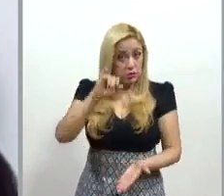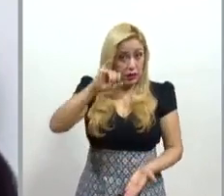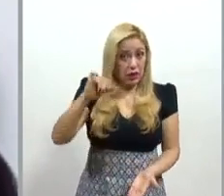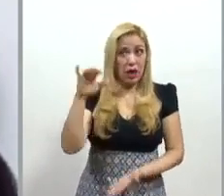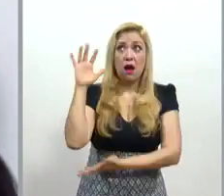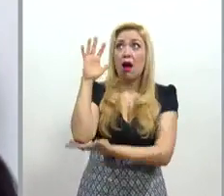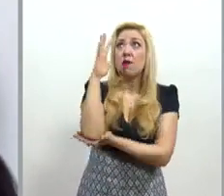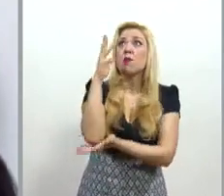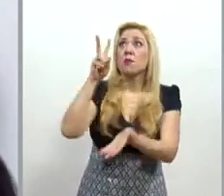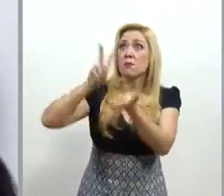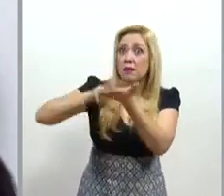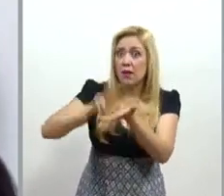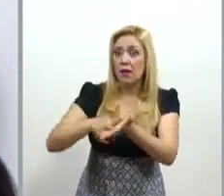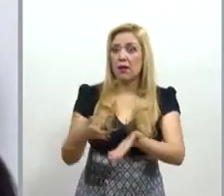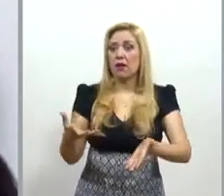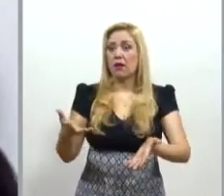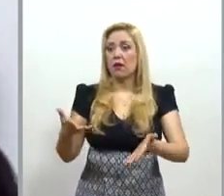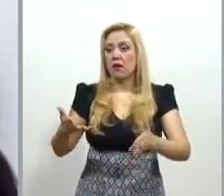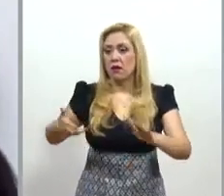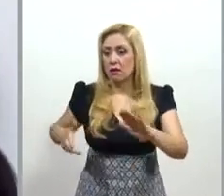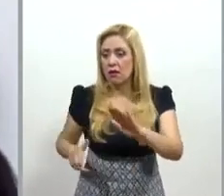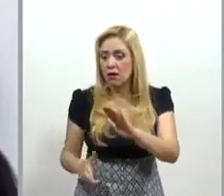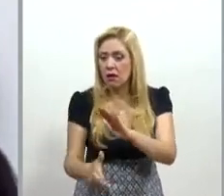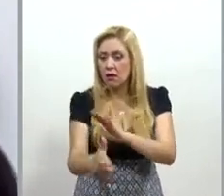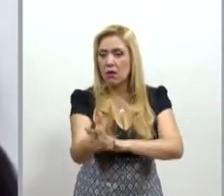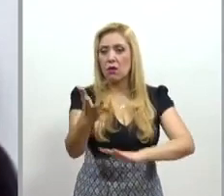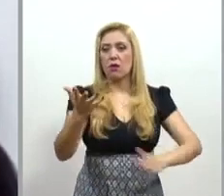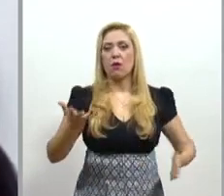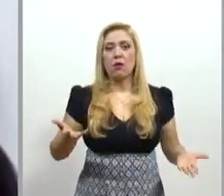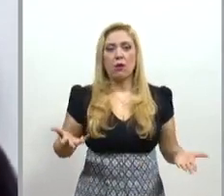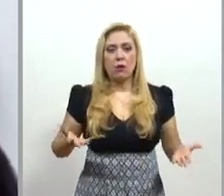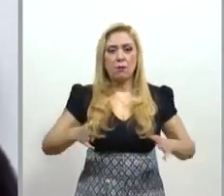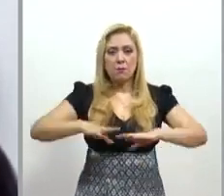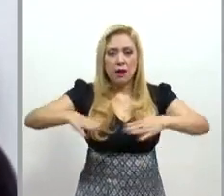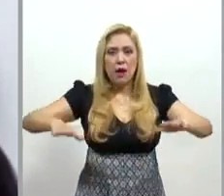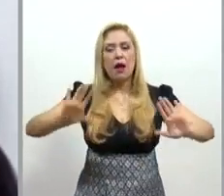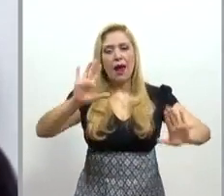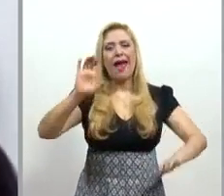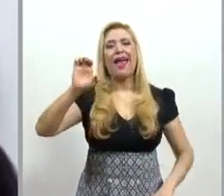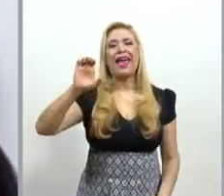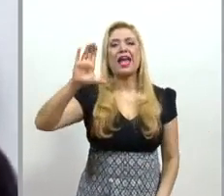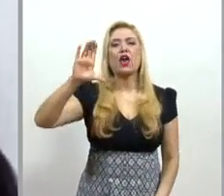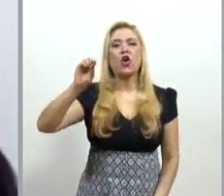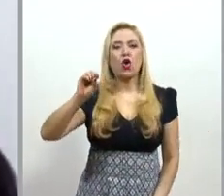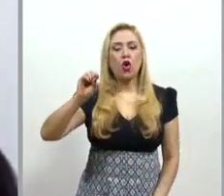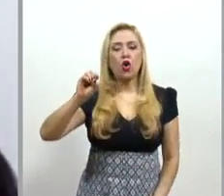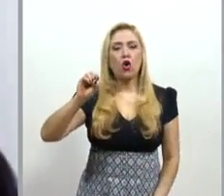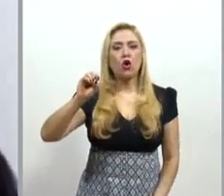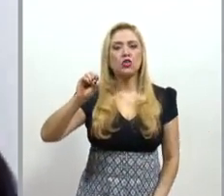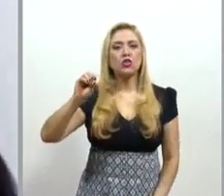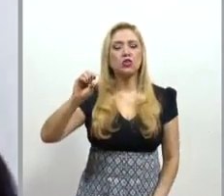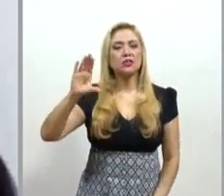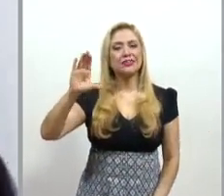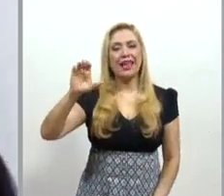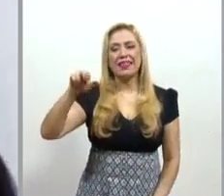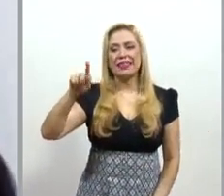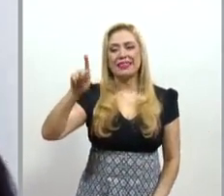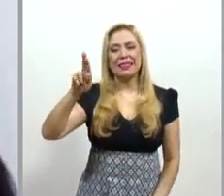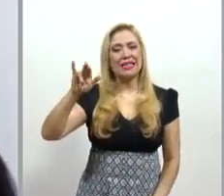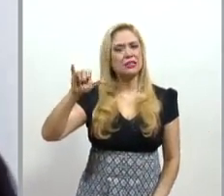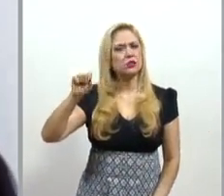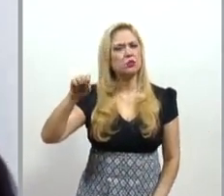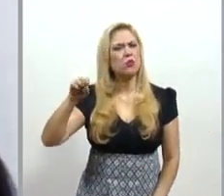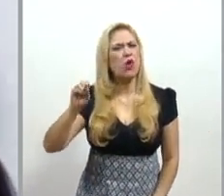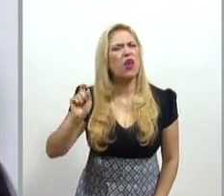paradigma que es el del ecocentrismo, en donde el ecosistema es un ente holístico en sí mismo,